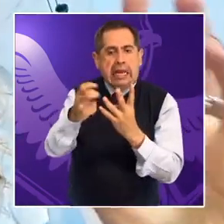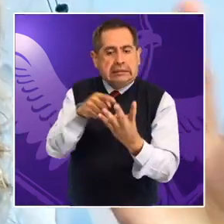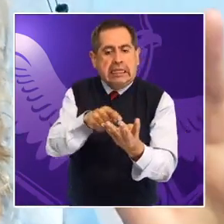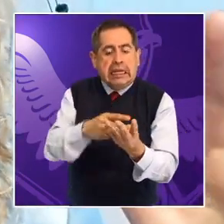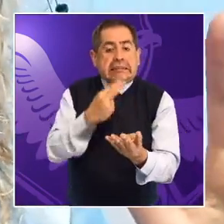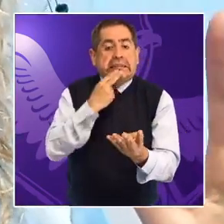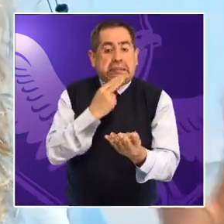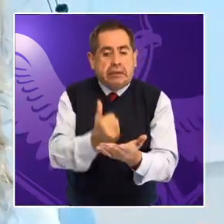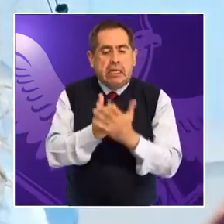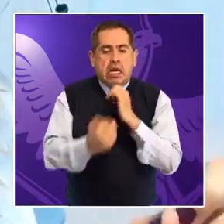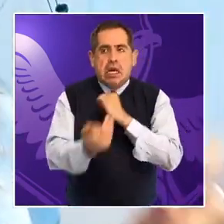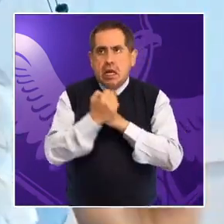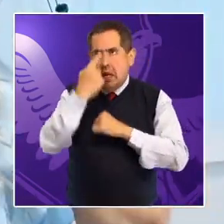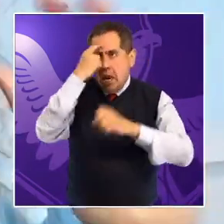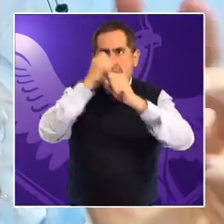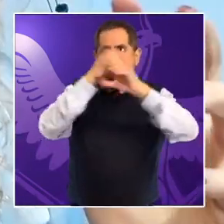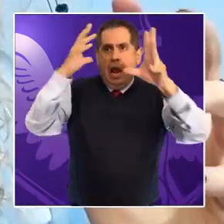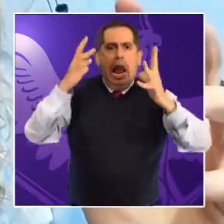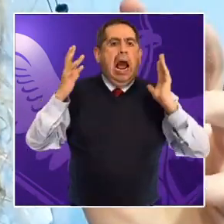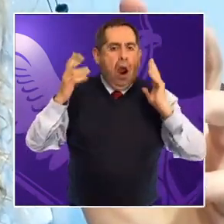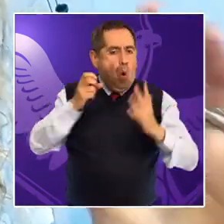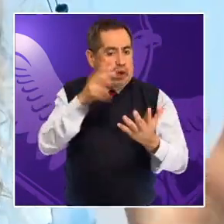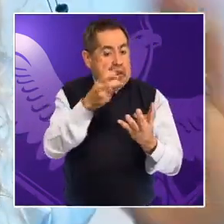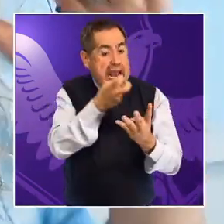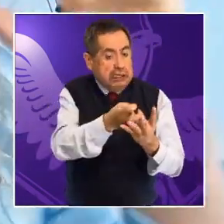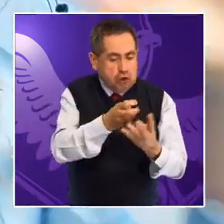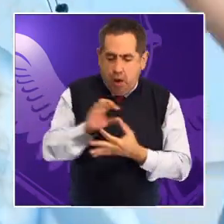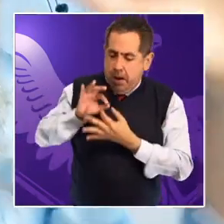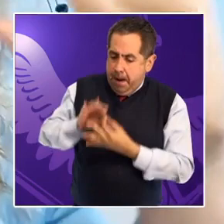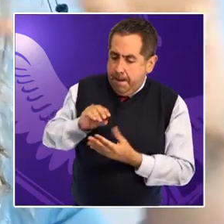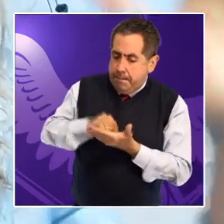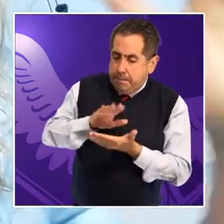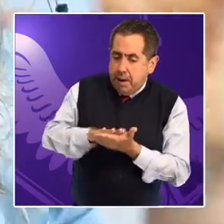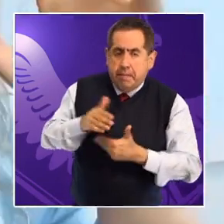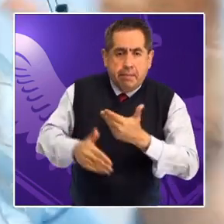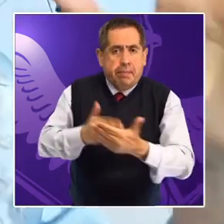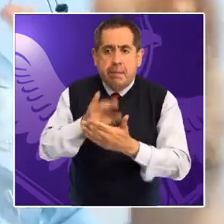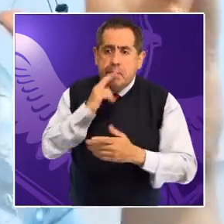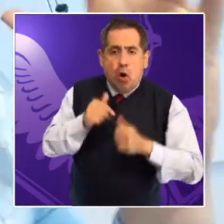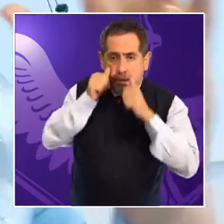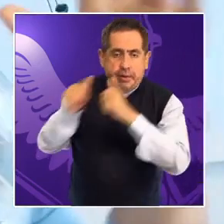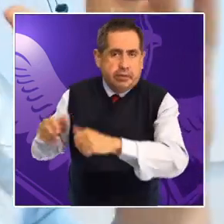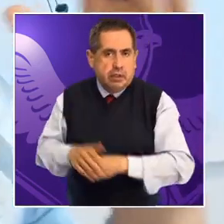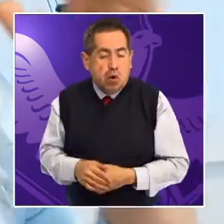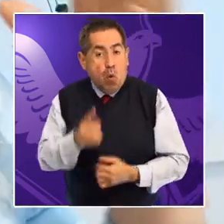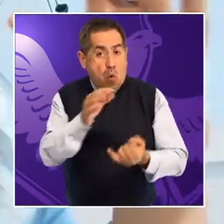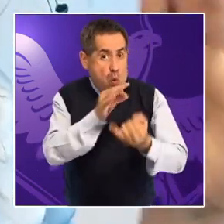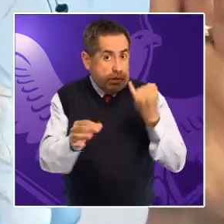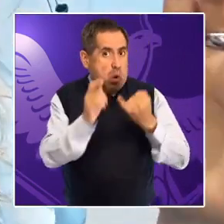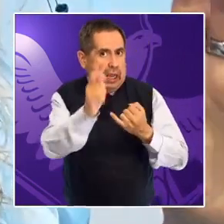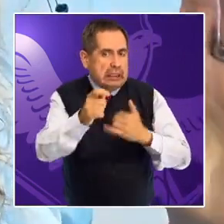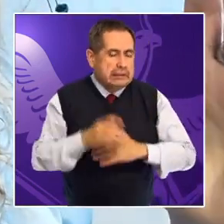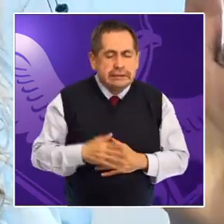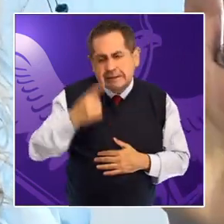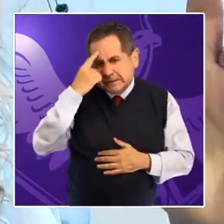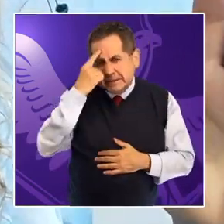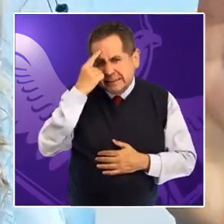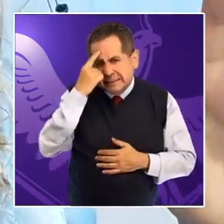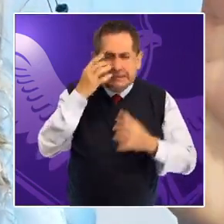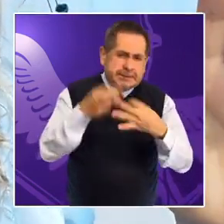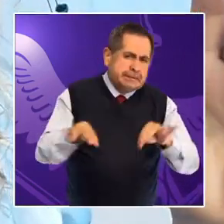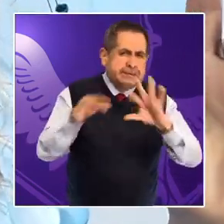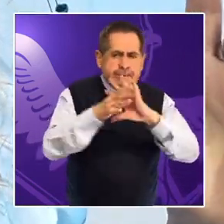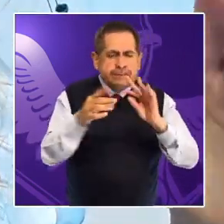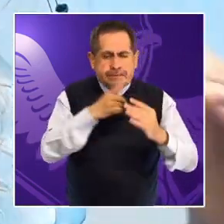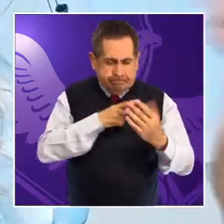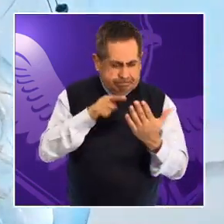la participación y los ajustes razonables, es un faro que nos puede guiar, que puede guiar a la política pública en